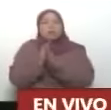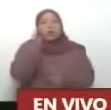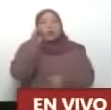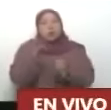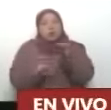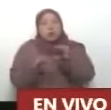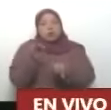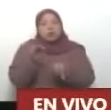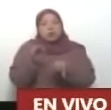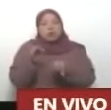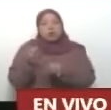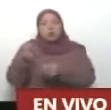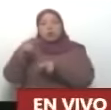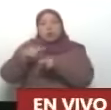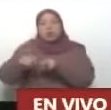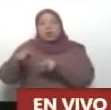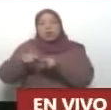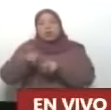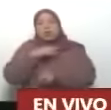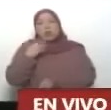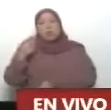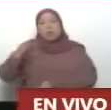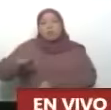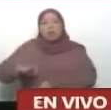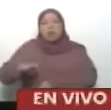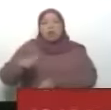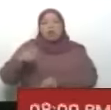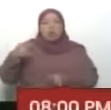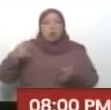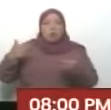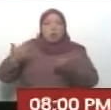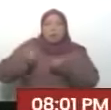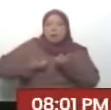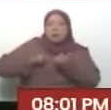los asesinos de niños y de niñas. ¡Basta ya!